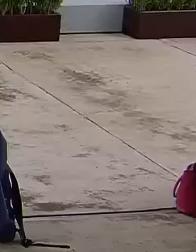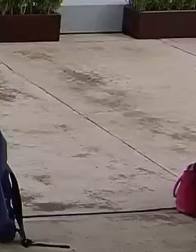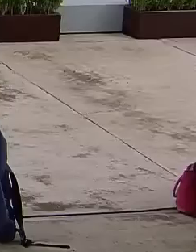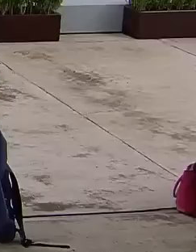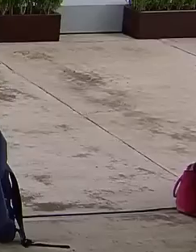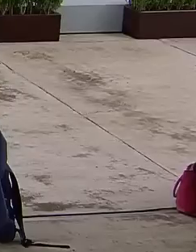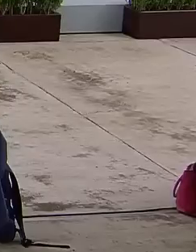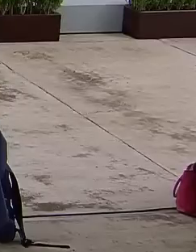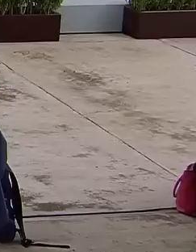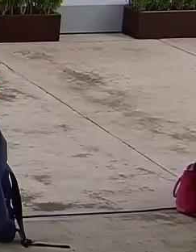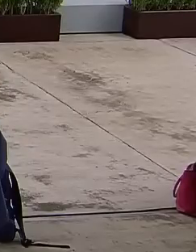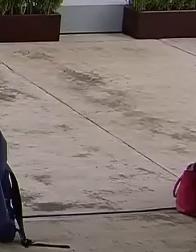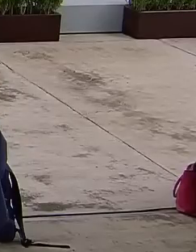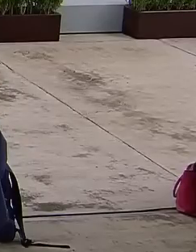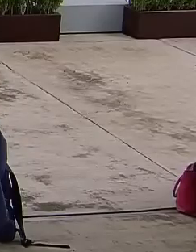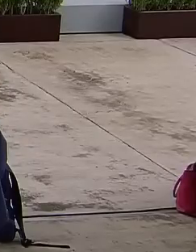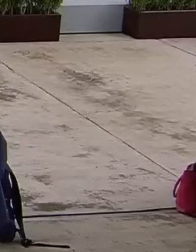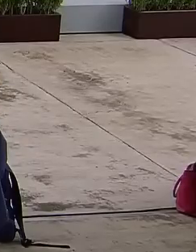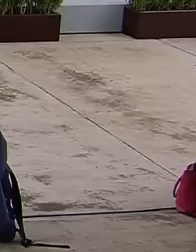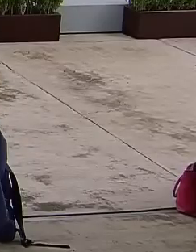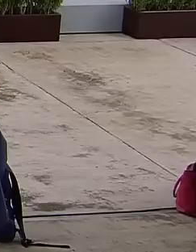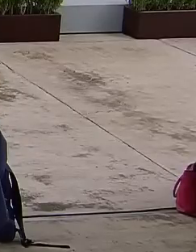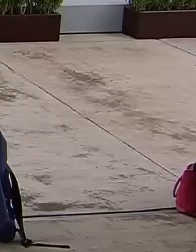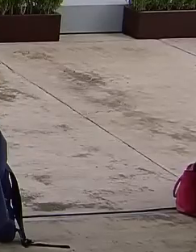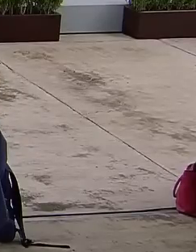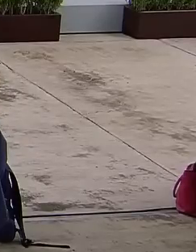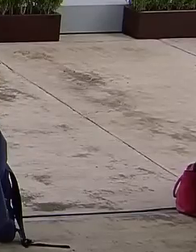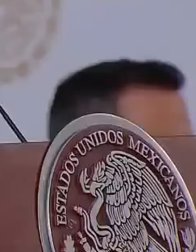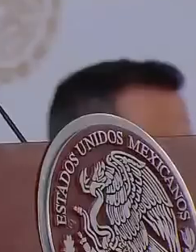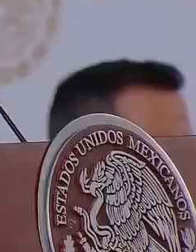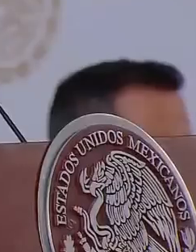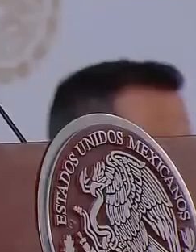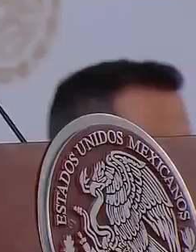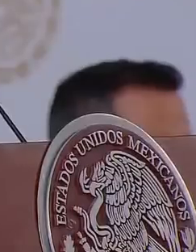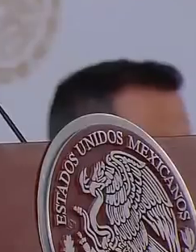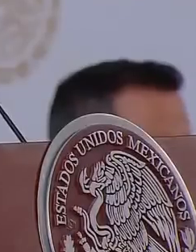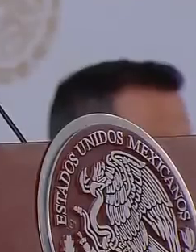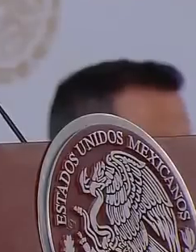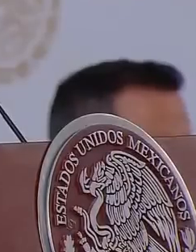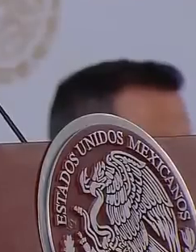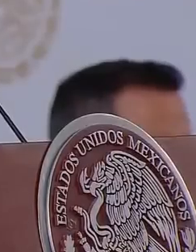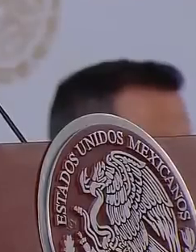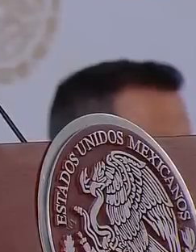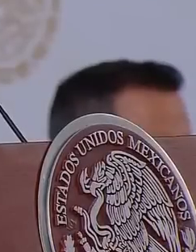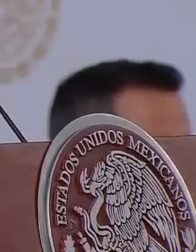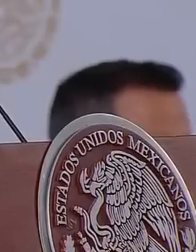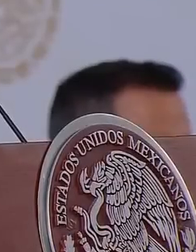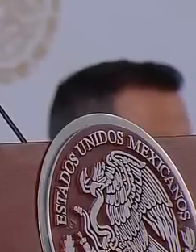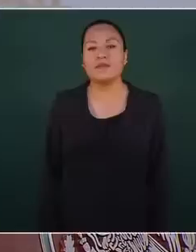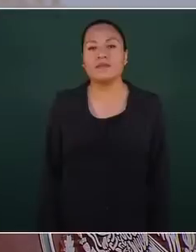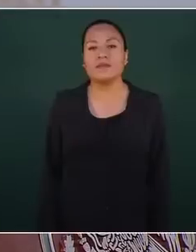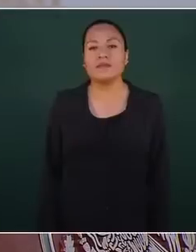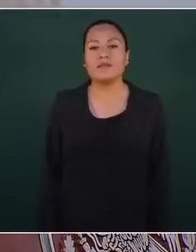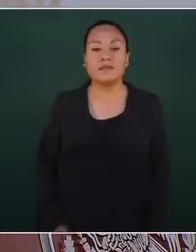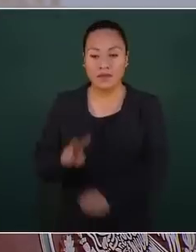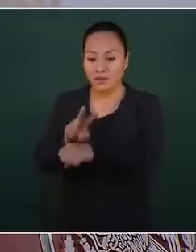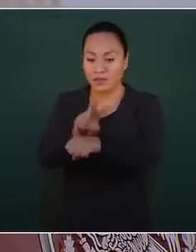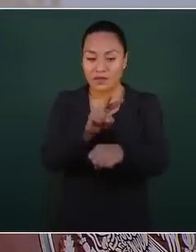90 centavos. Pasando al tema de verificaciones a gasolineras,